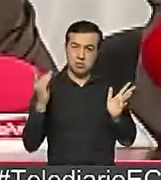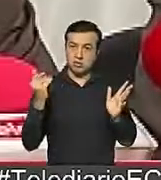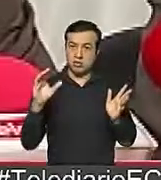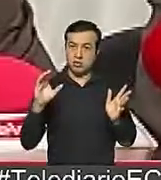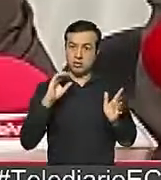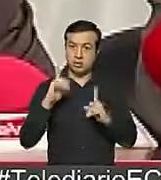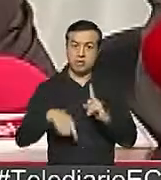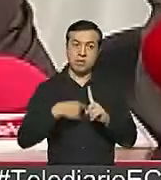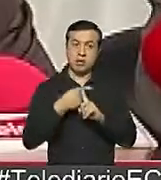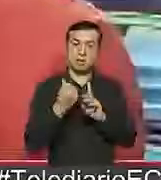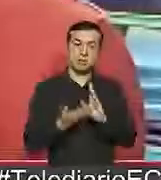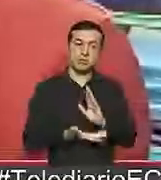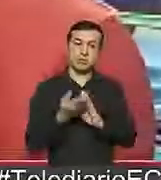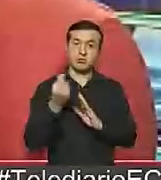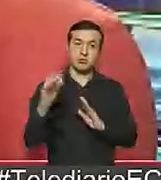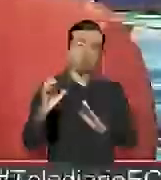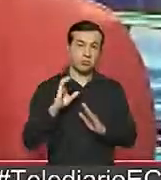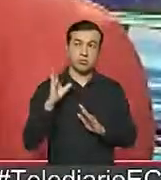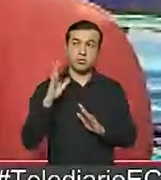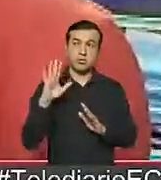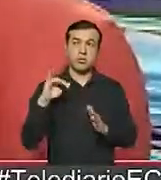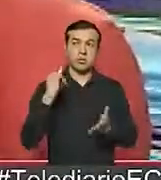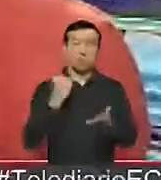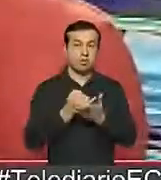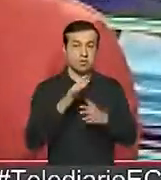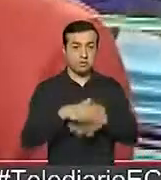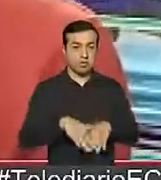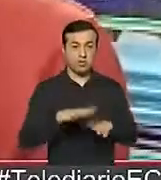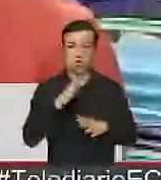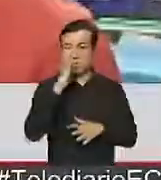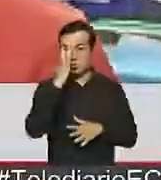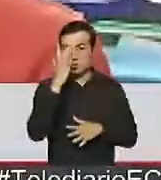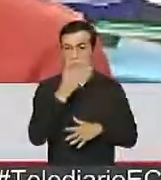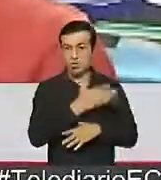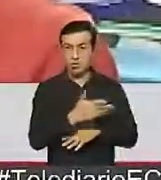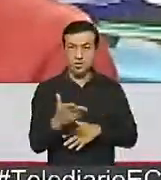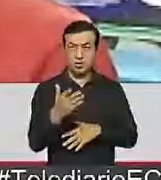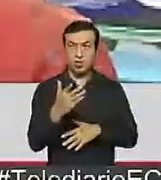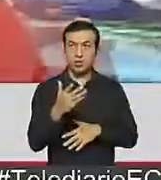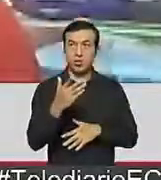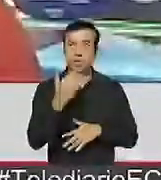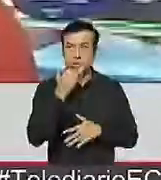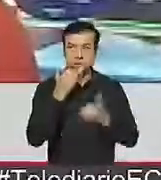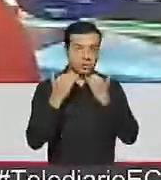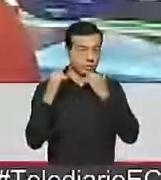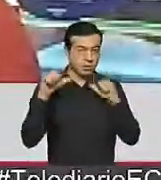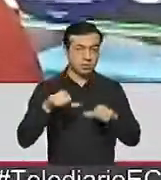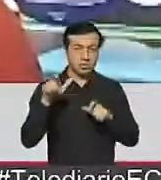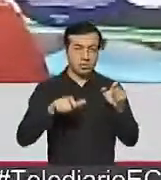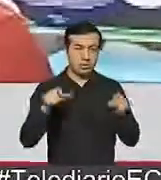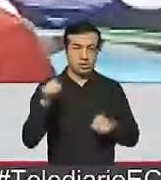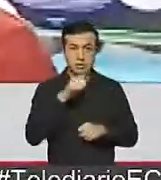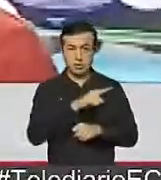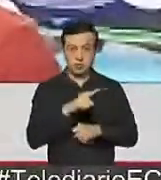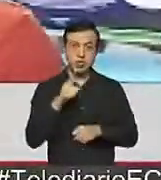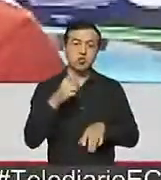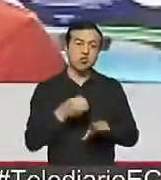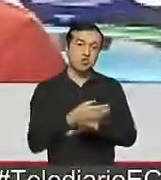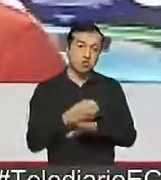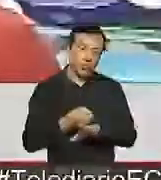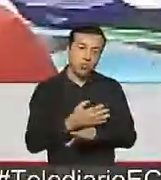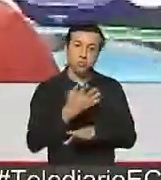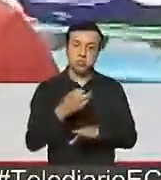asignaciones extra presupuestarias. La Junta Consultiva se va porque es una intervención infructuosa. Estas personas han dado sugerencias y